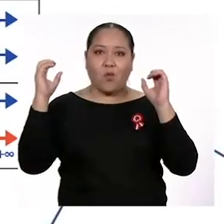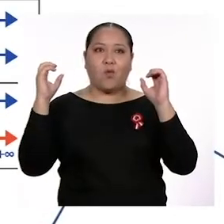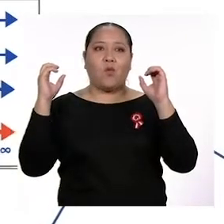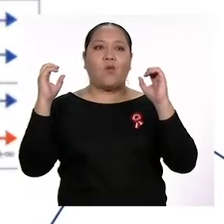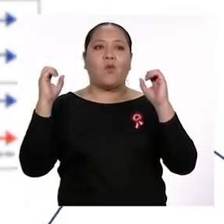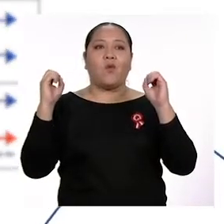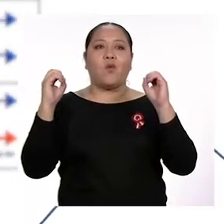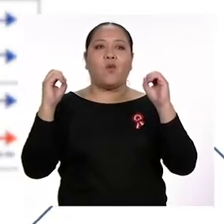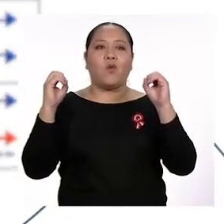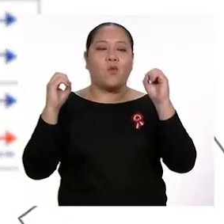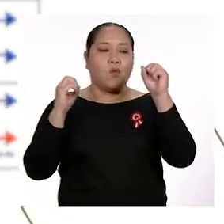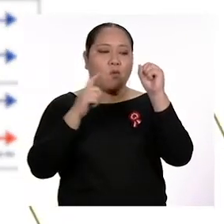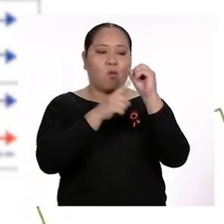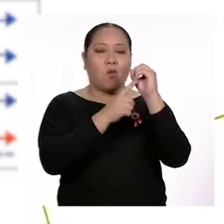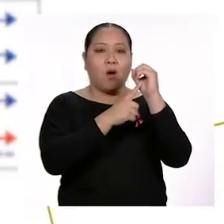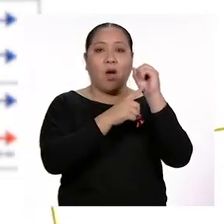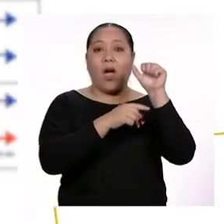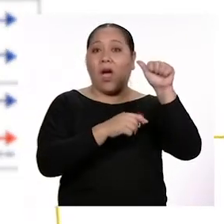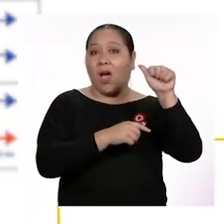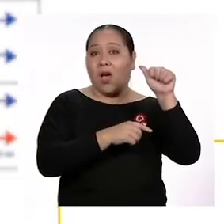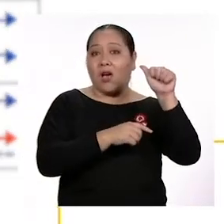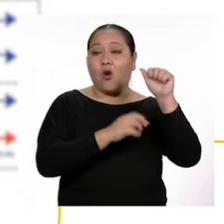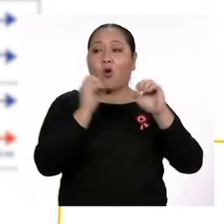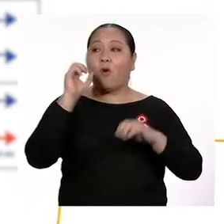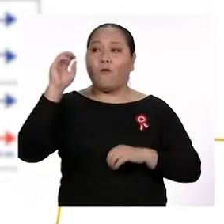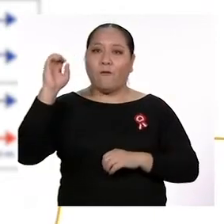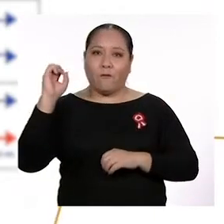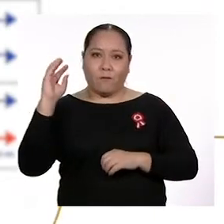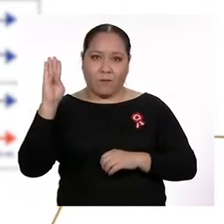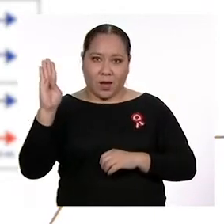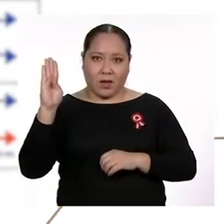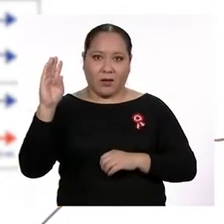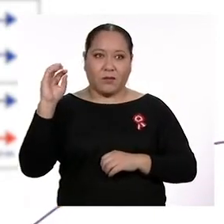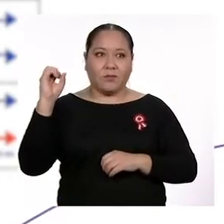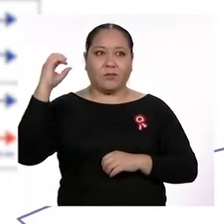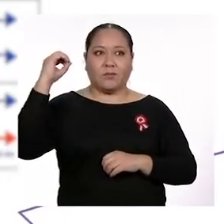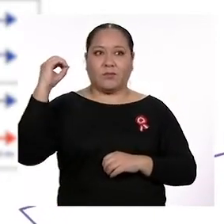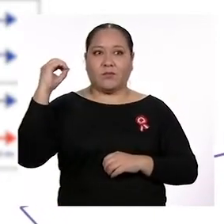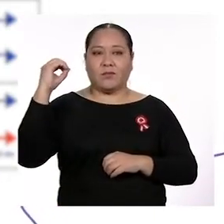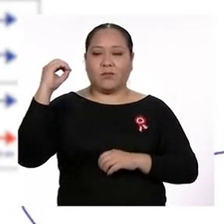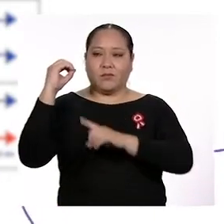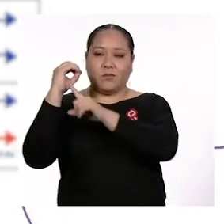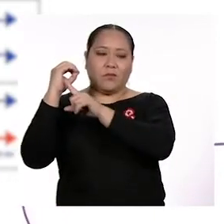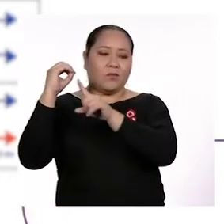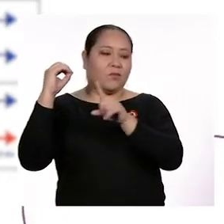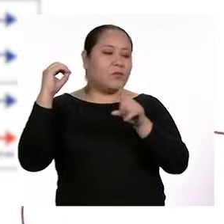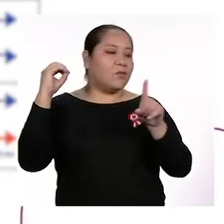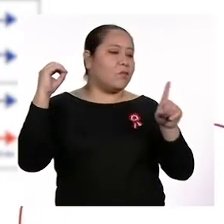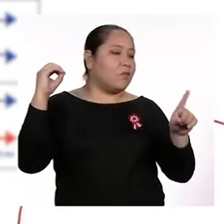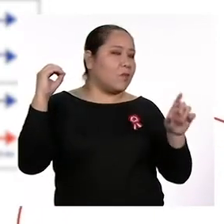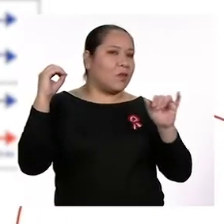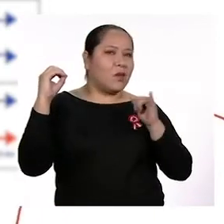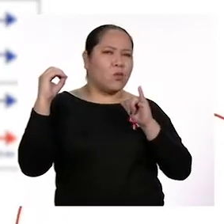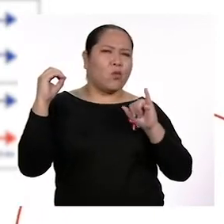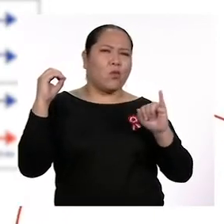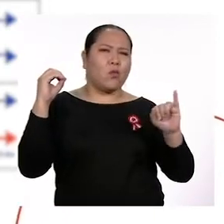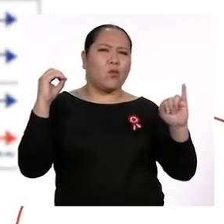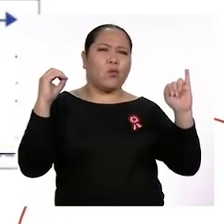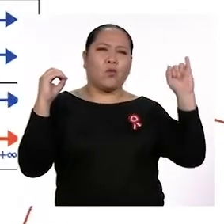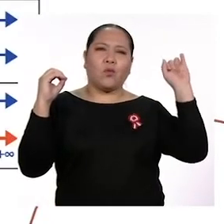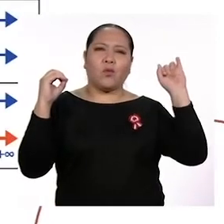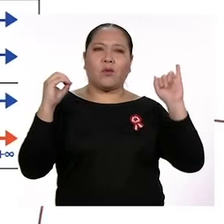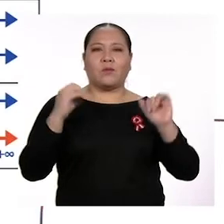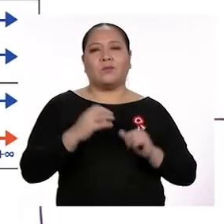está determinado, puede ser A o B, mientras que el otro es infinito, sea negativo o